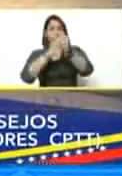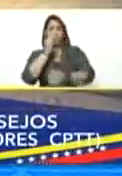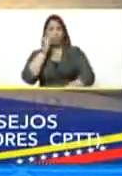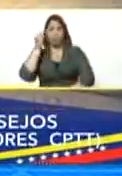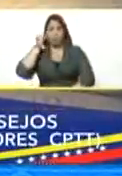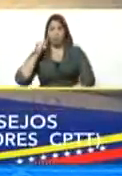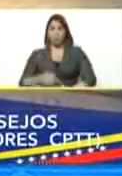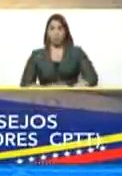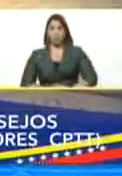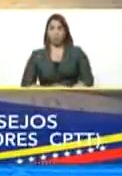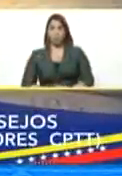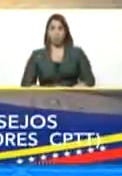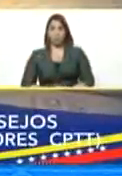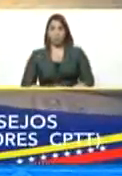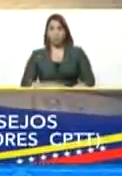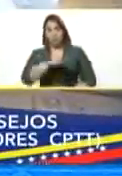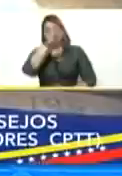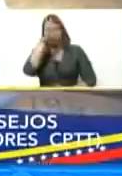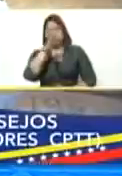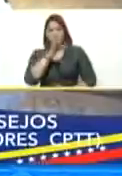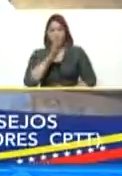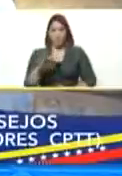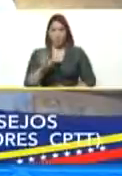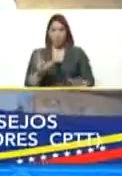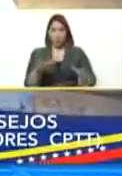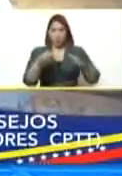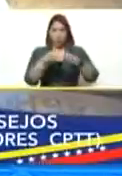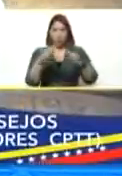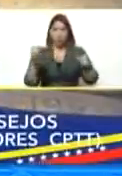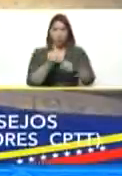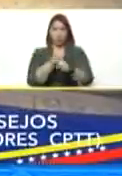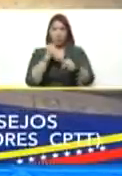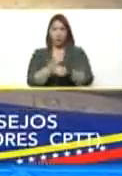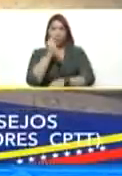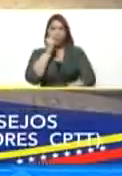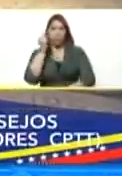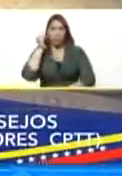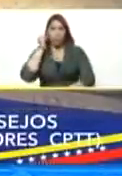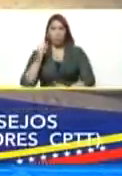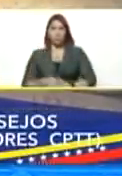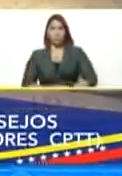lideresas de las federaciones de trabajadores.